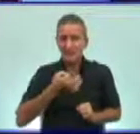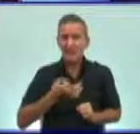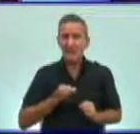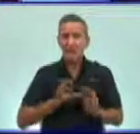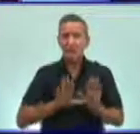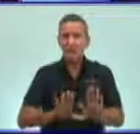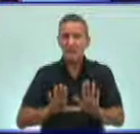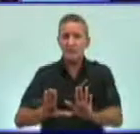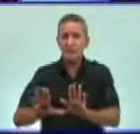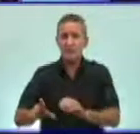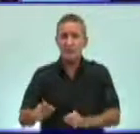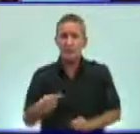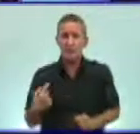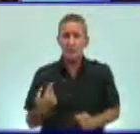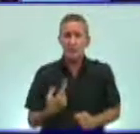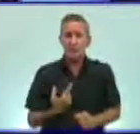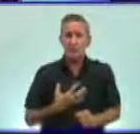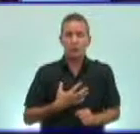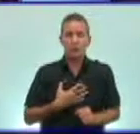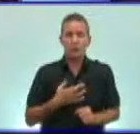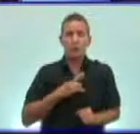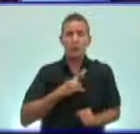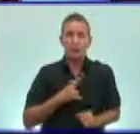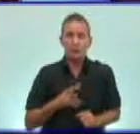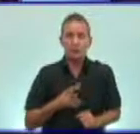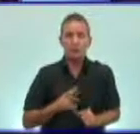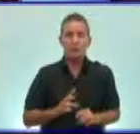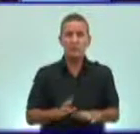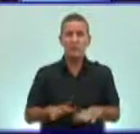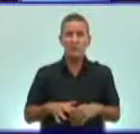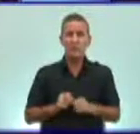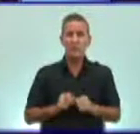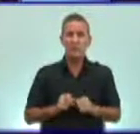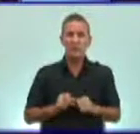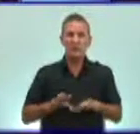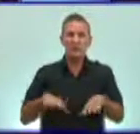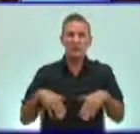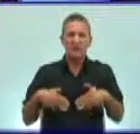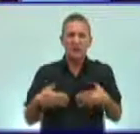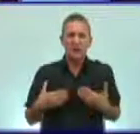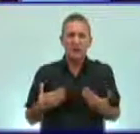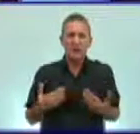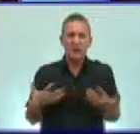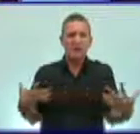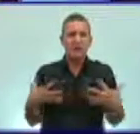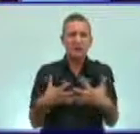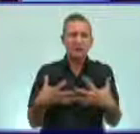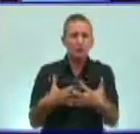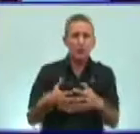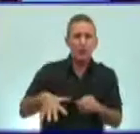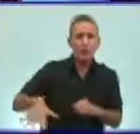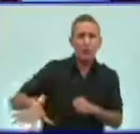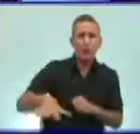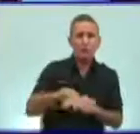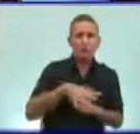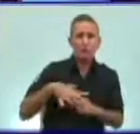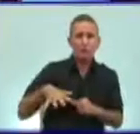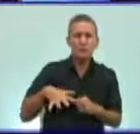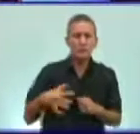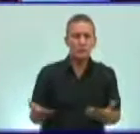del contexto en el cual nos desenvolvemos. Y una vez que de manera agresiva